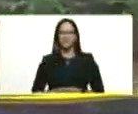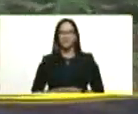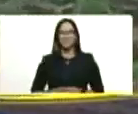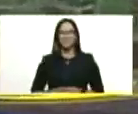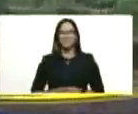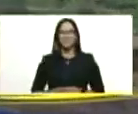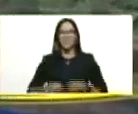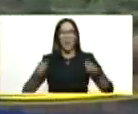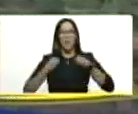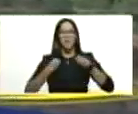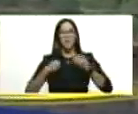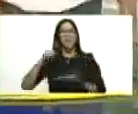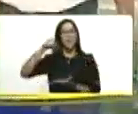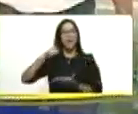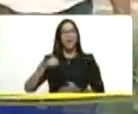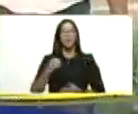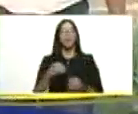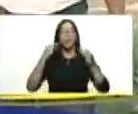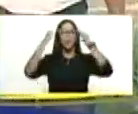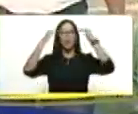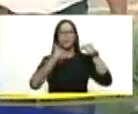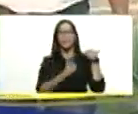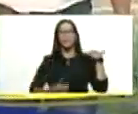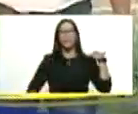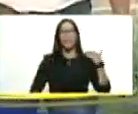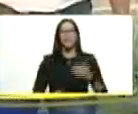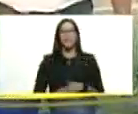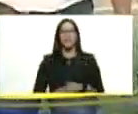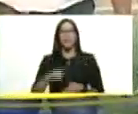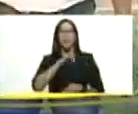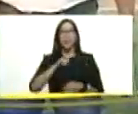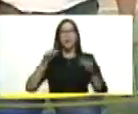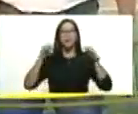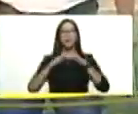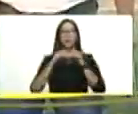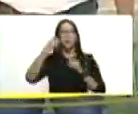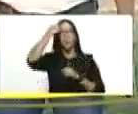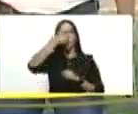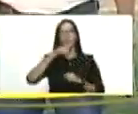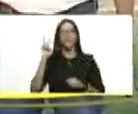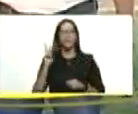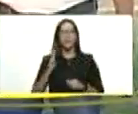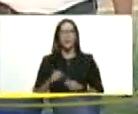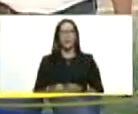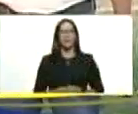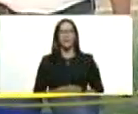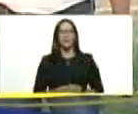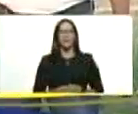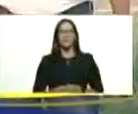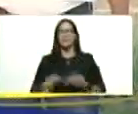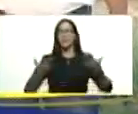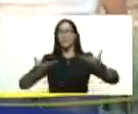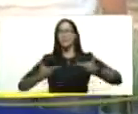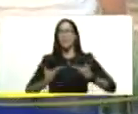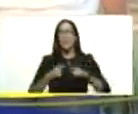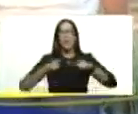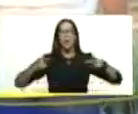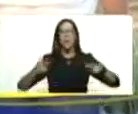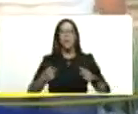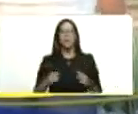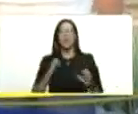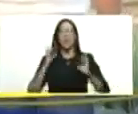Que vivan los clanes, mi comandante presidente, igualmente a todo el pueblo de Venezuela. Bueno, nos llenamos de emoción y de entusiasmo.